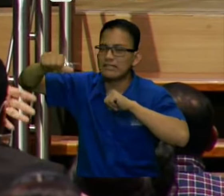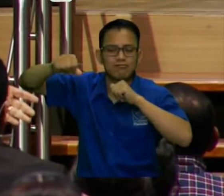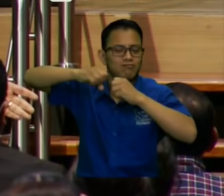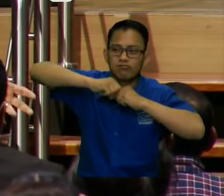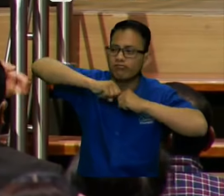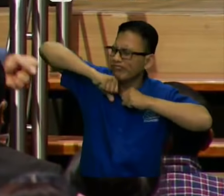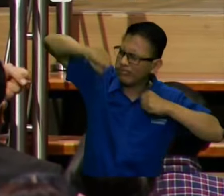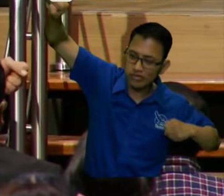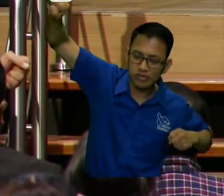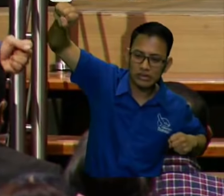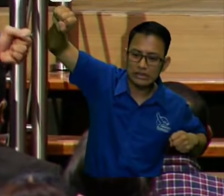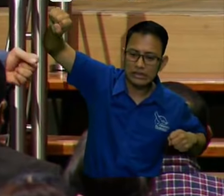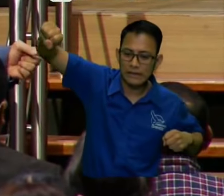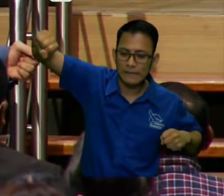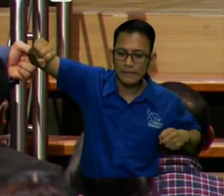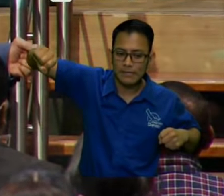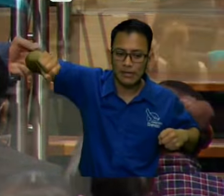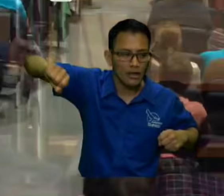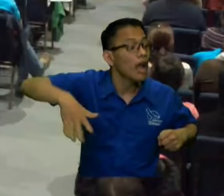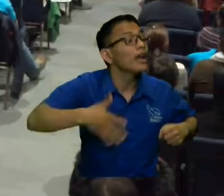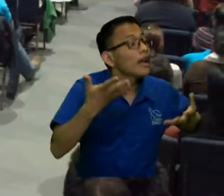¿Qué pasó? ¿Se murió? No, reviví.